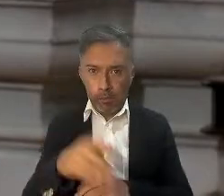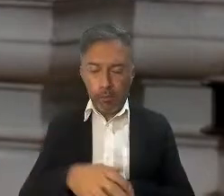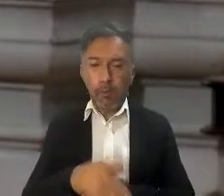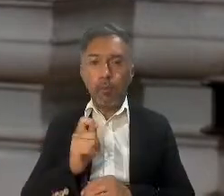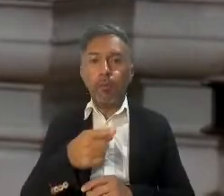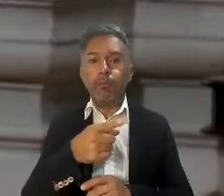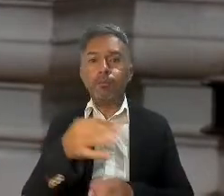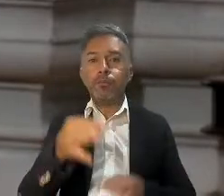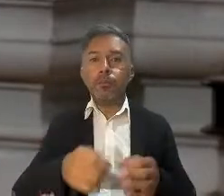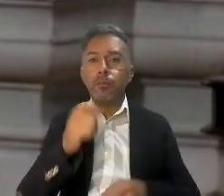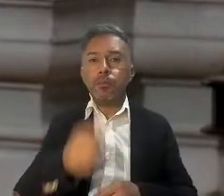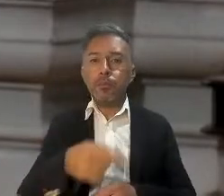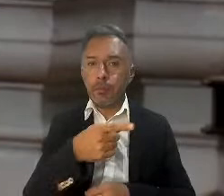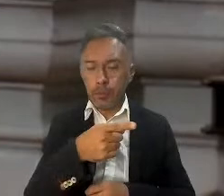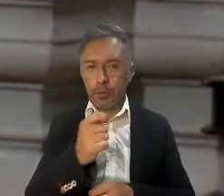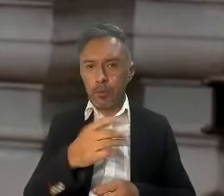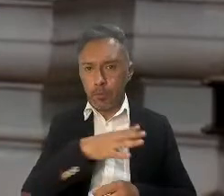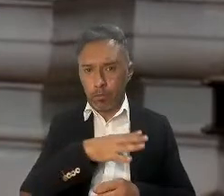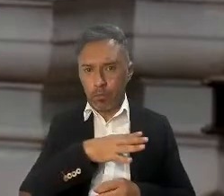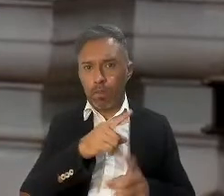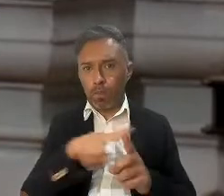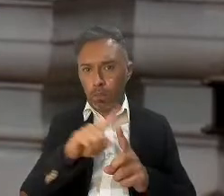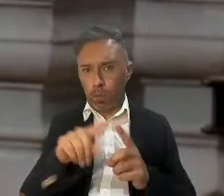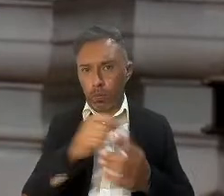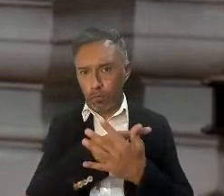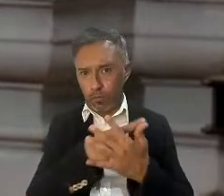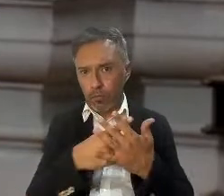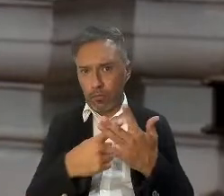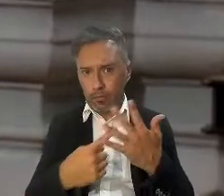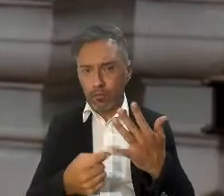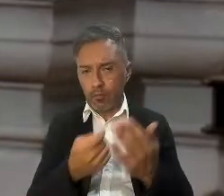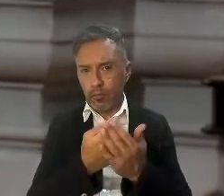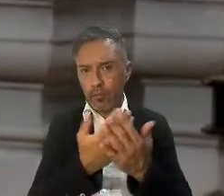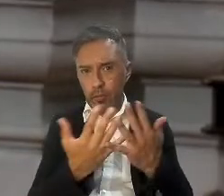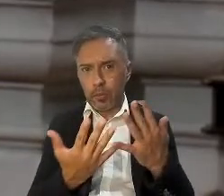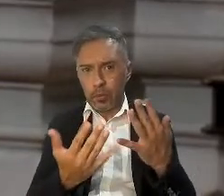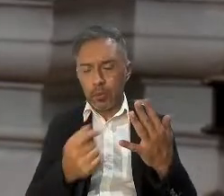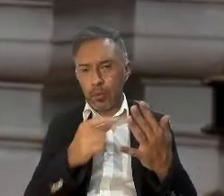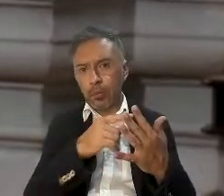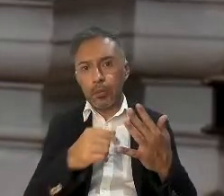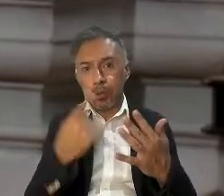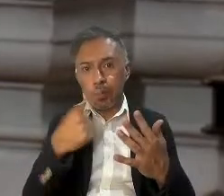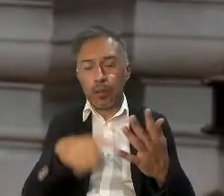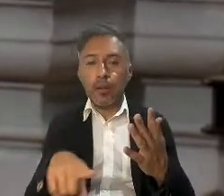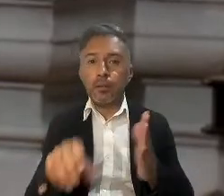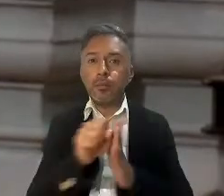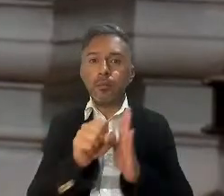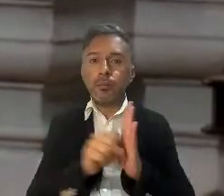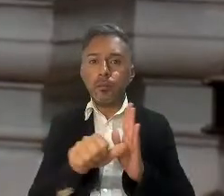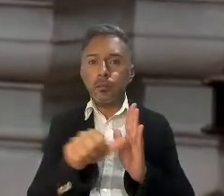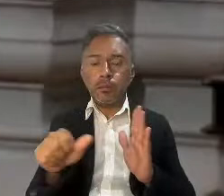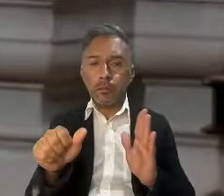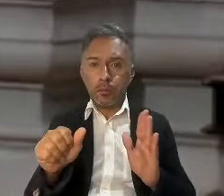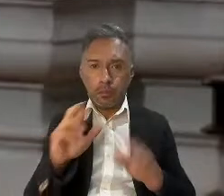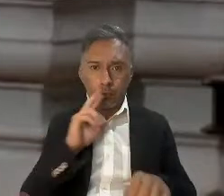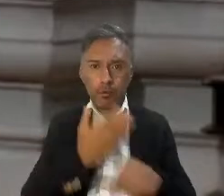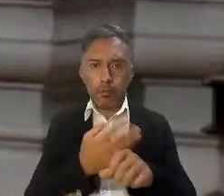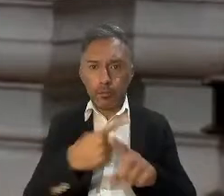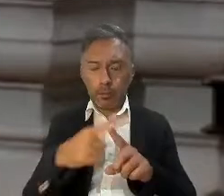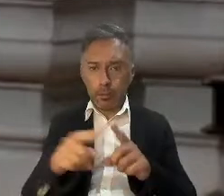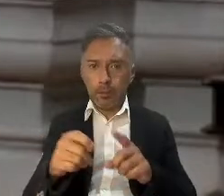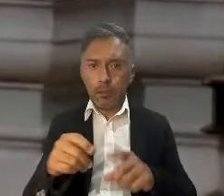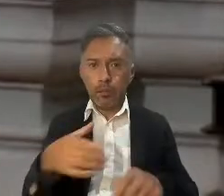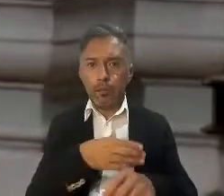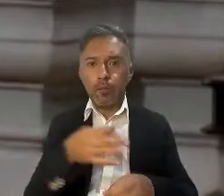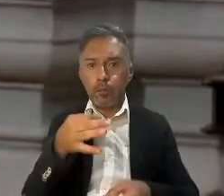despliega un amplio abanico de principios que deben estar contenidos en los sistemas de responsabilidades de los poderes judiciales de